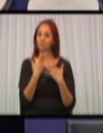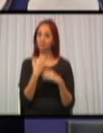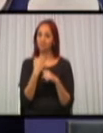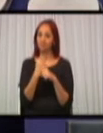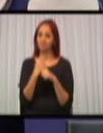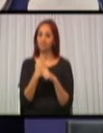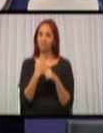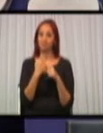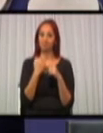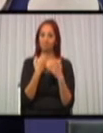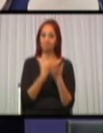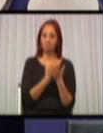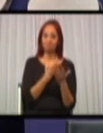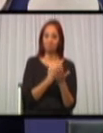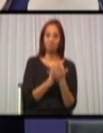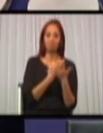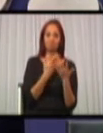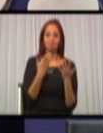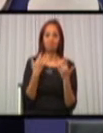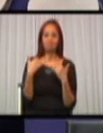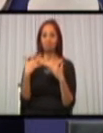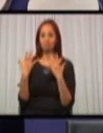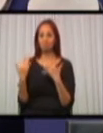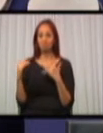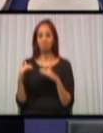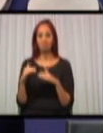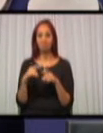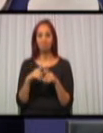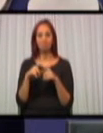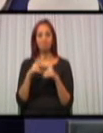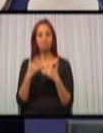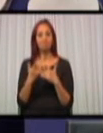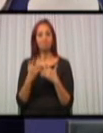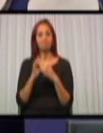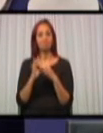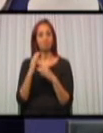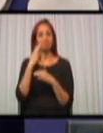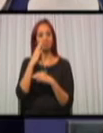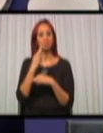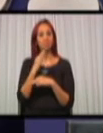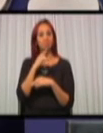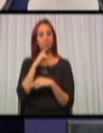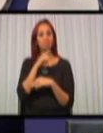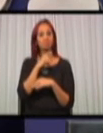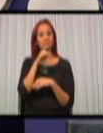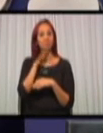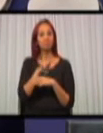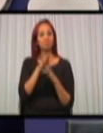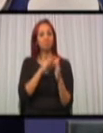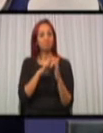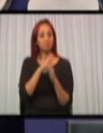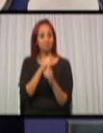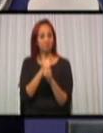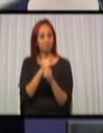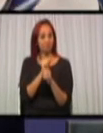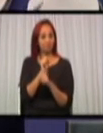económicas y lo que les adversa, ¿las han considerado realmente en su plan de trabajo?